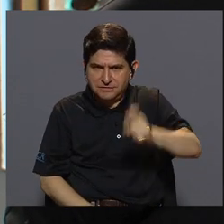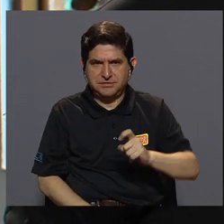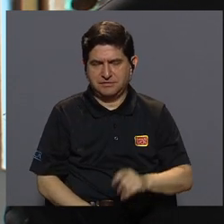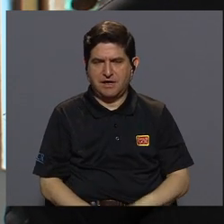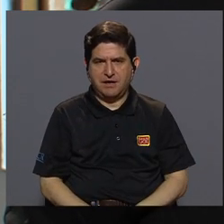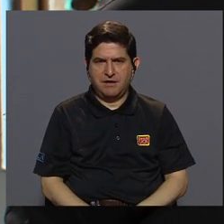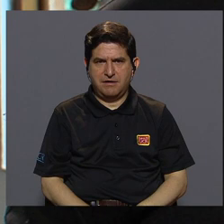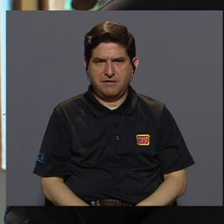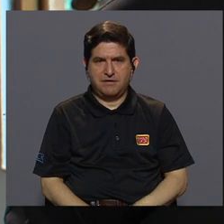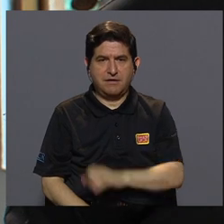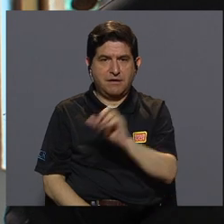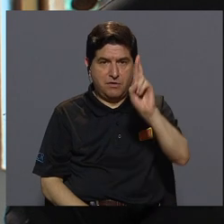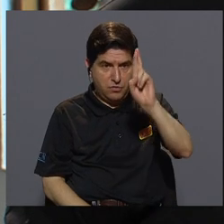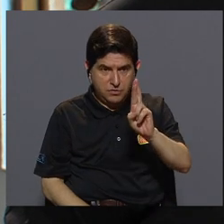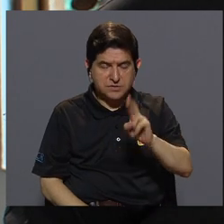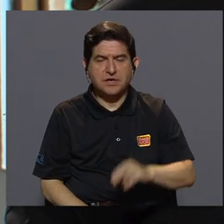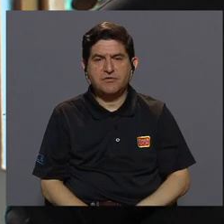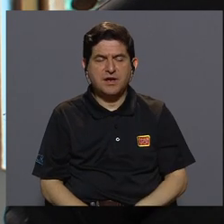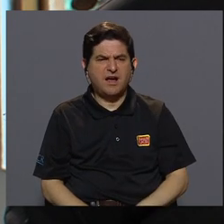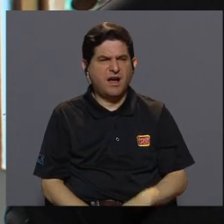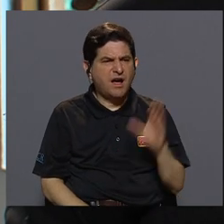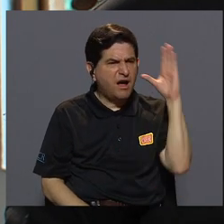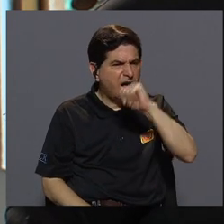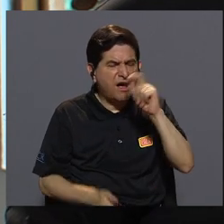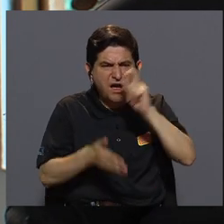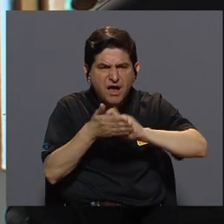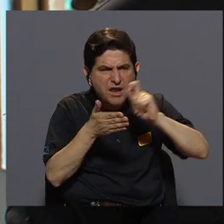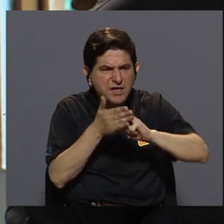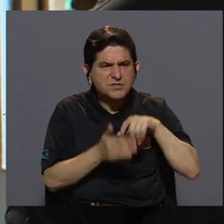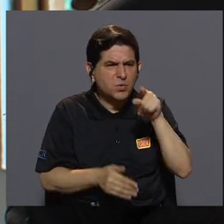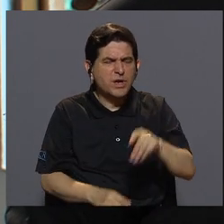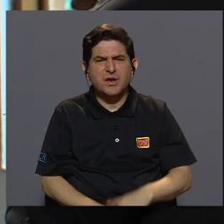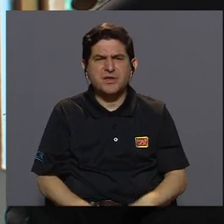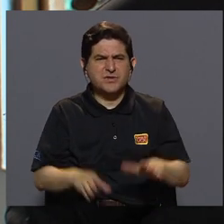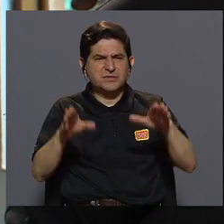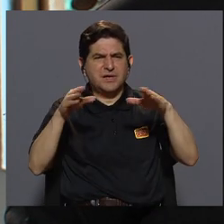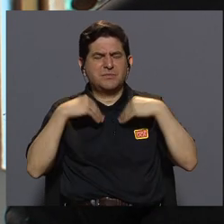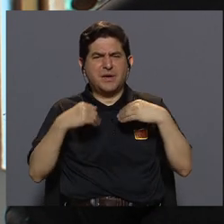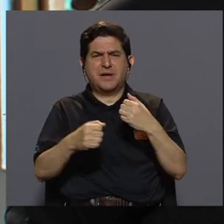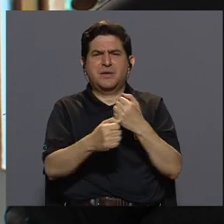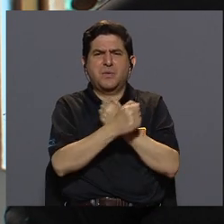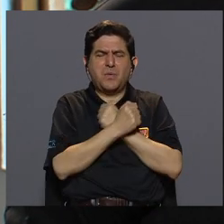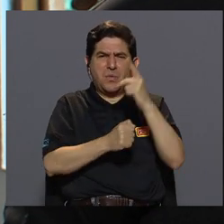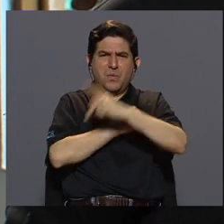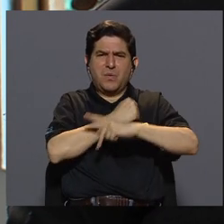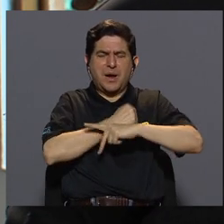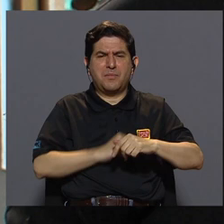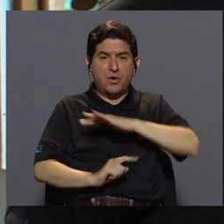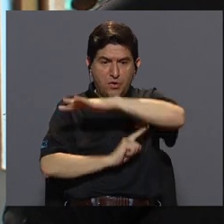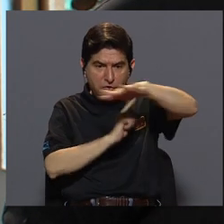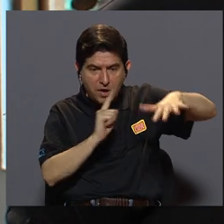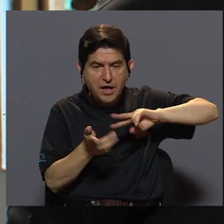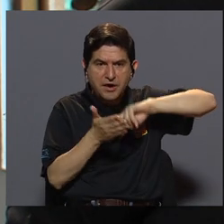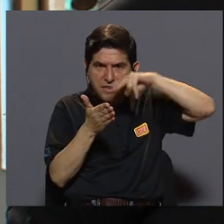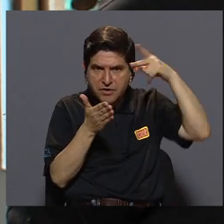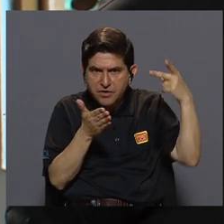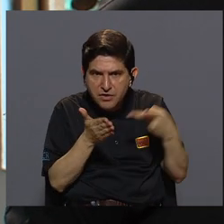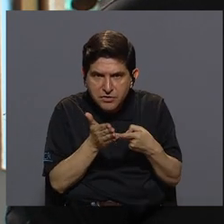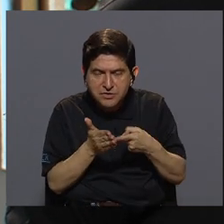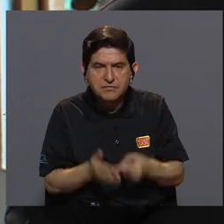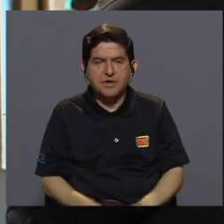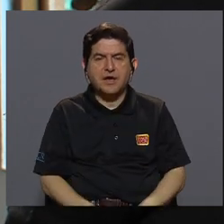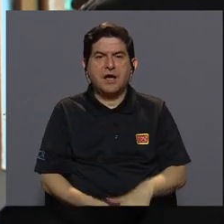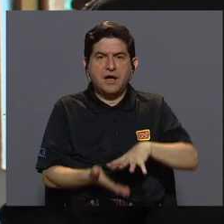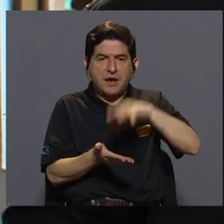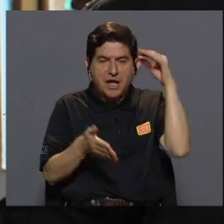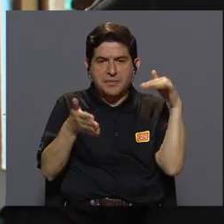necesitan Costa Rica, porque se da cuenta que en la escuela están adquiriendo un patriotismo alrededor de lo que significaba, en